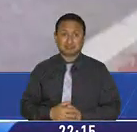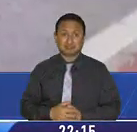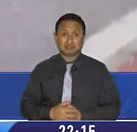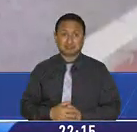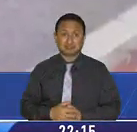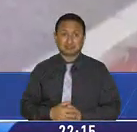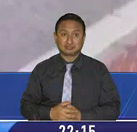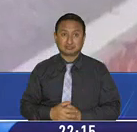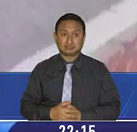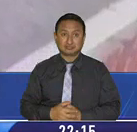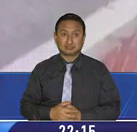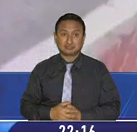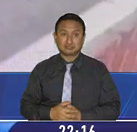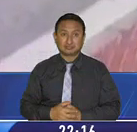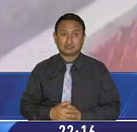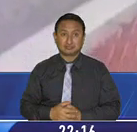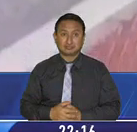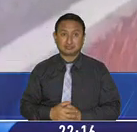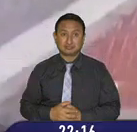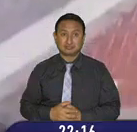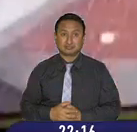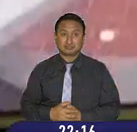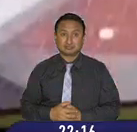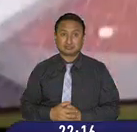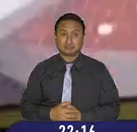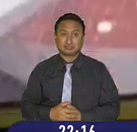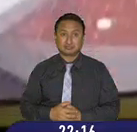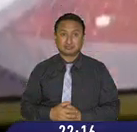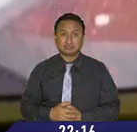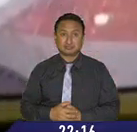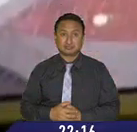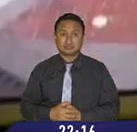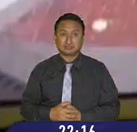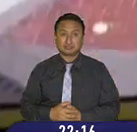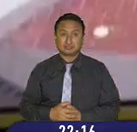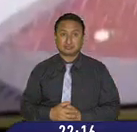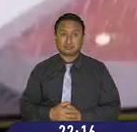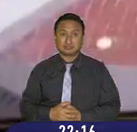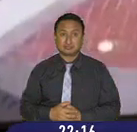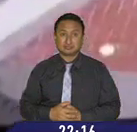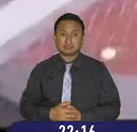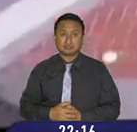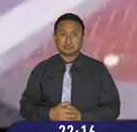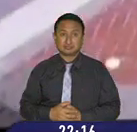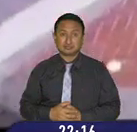Borondón. Con cámara de Javier García, informó Jorge Escobar.